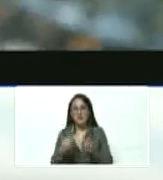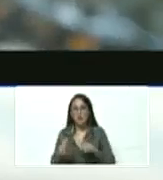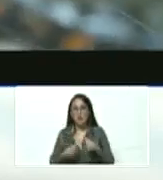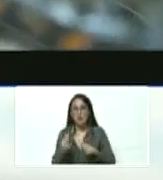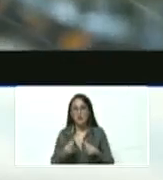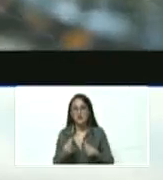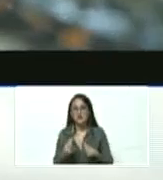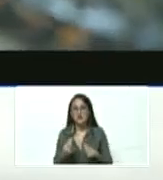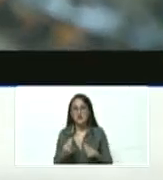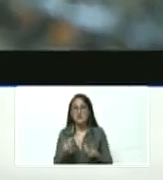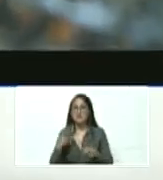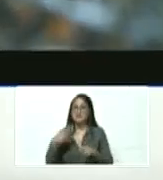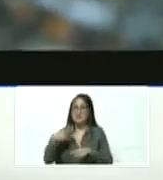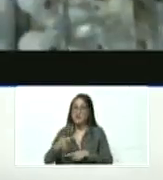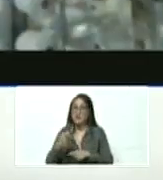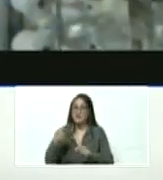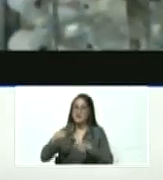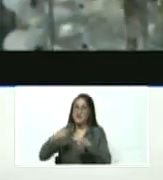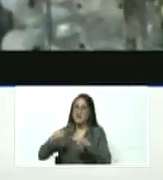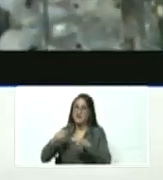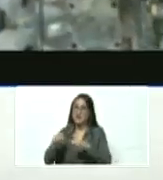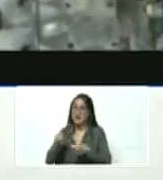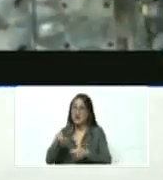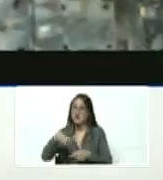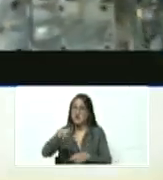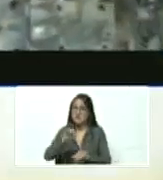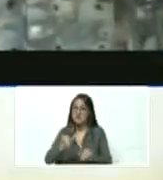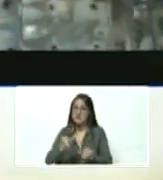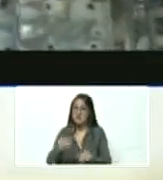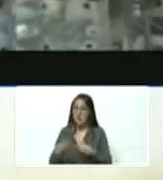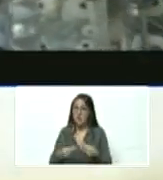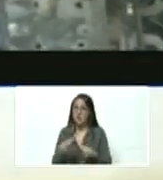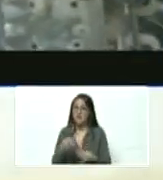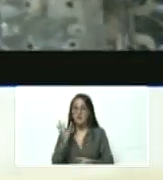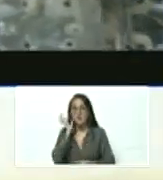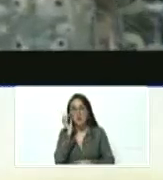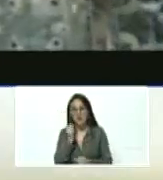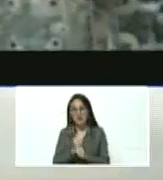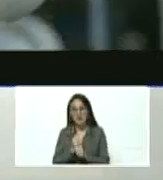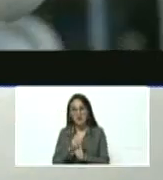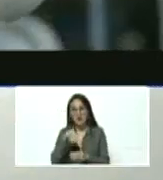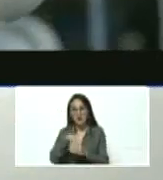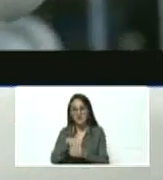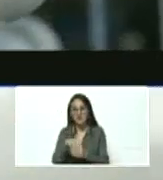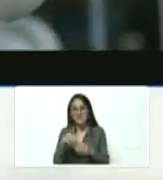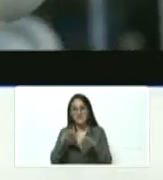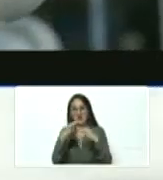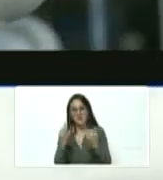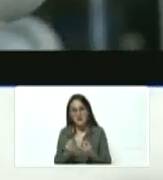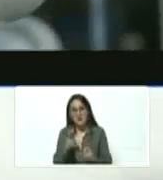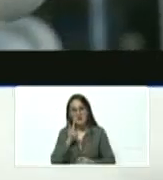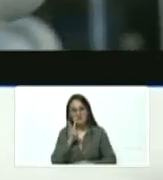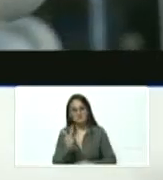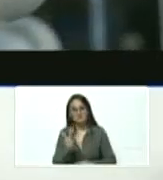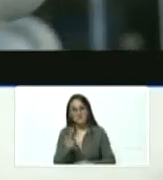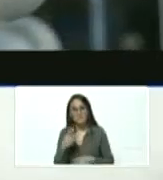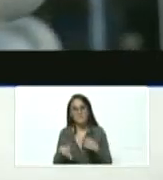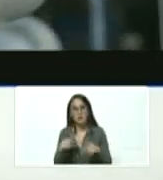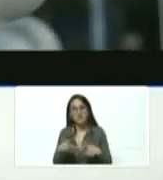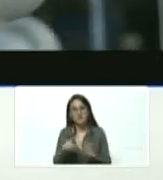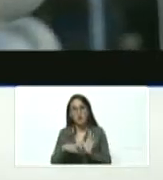Y luego comercializan. O sea, ellos pueden ver con las mujeres que trabajan allí, con la familia, ellos pueden ver el